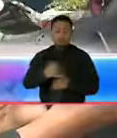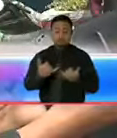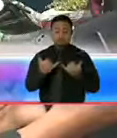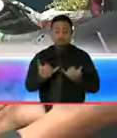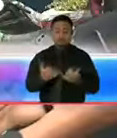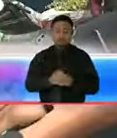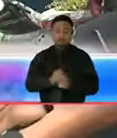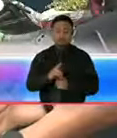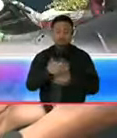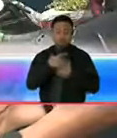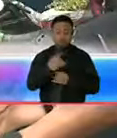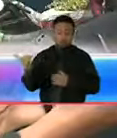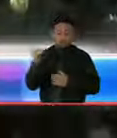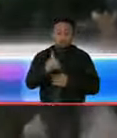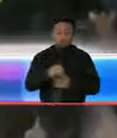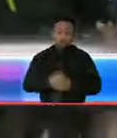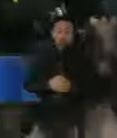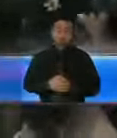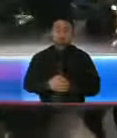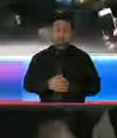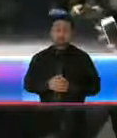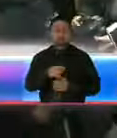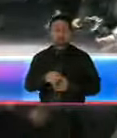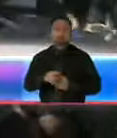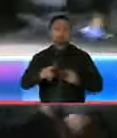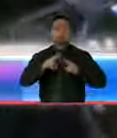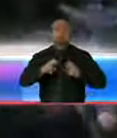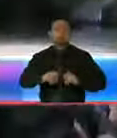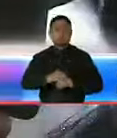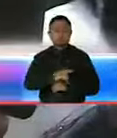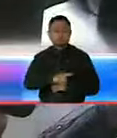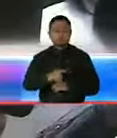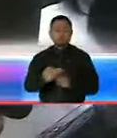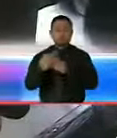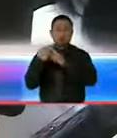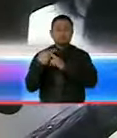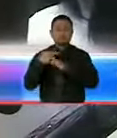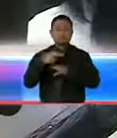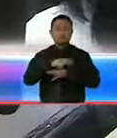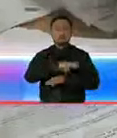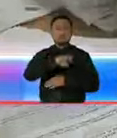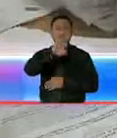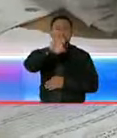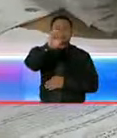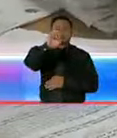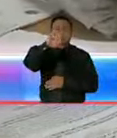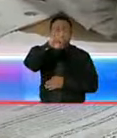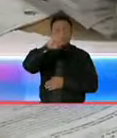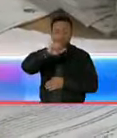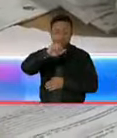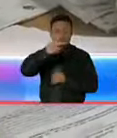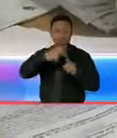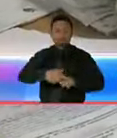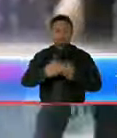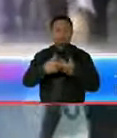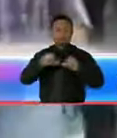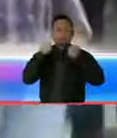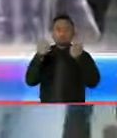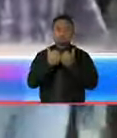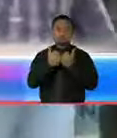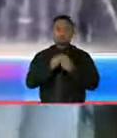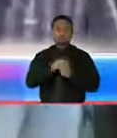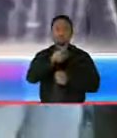que con muchísimo gusto he asistido. Esta investigación previa está a cargo de la fiscal provincial Tania Moreno y arrancó luego de que la asambleísta del